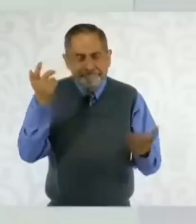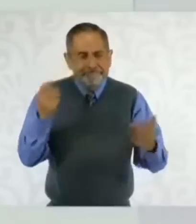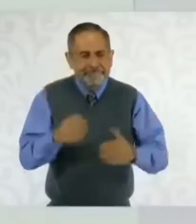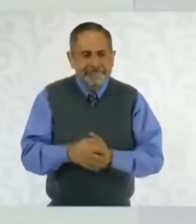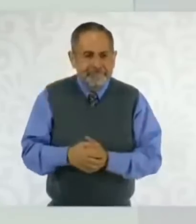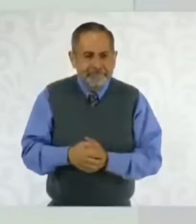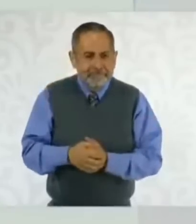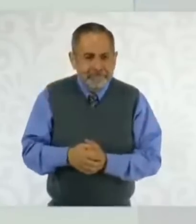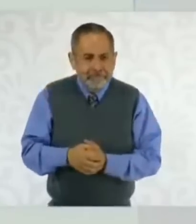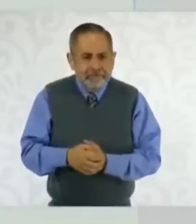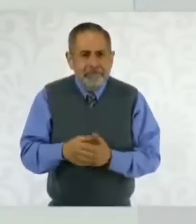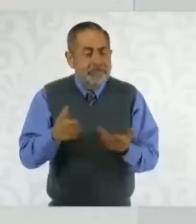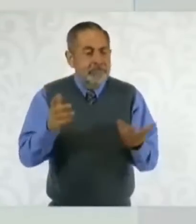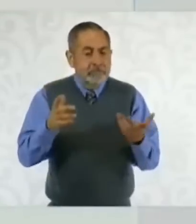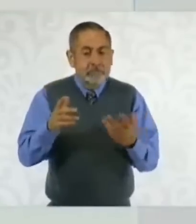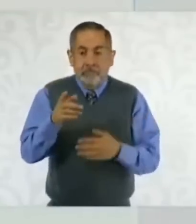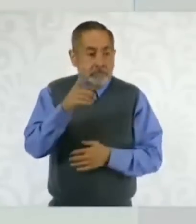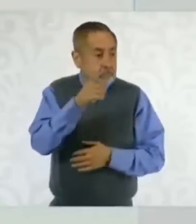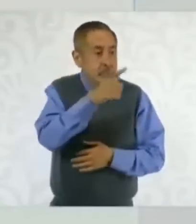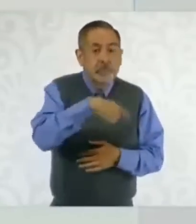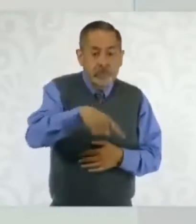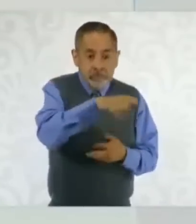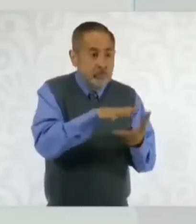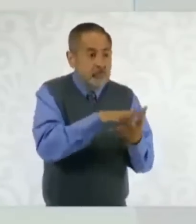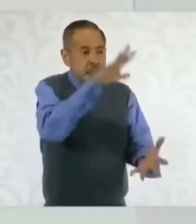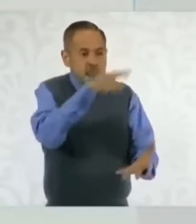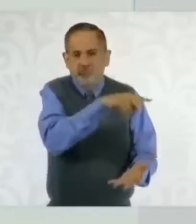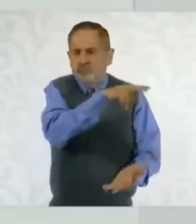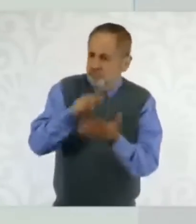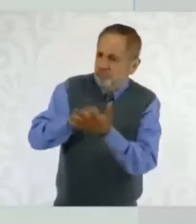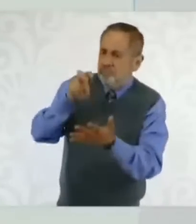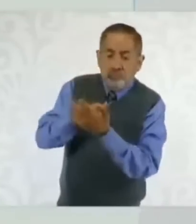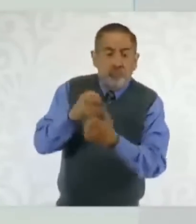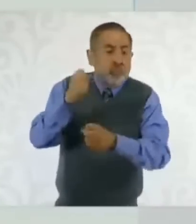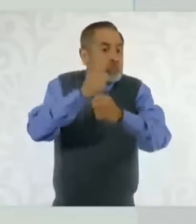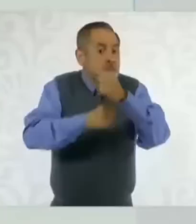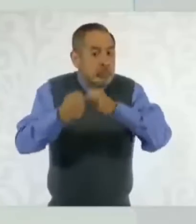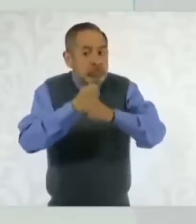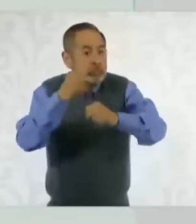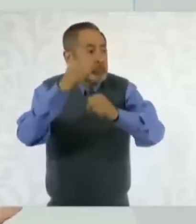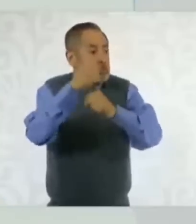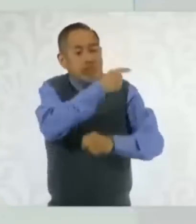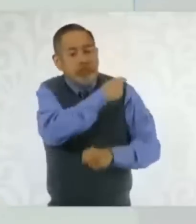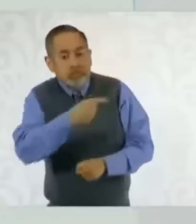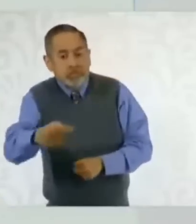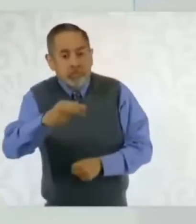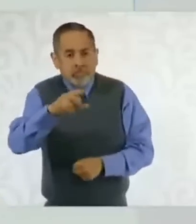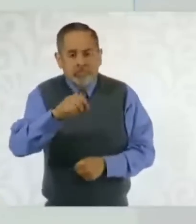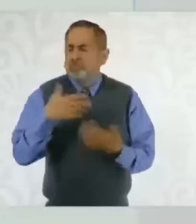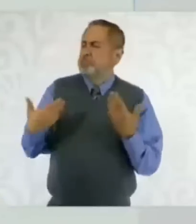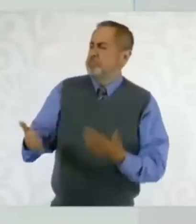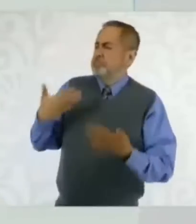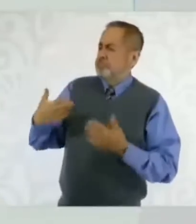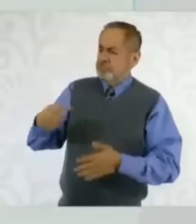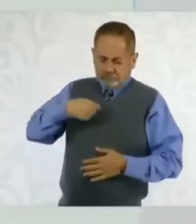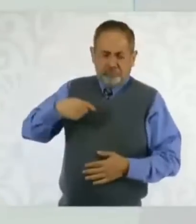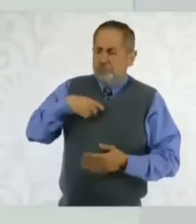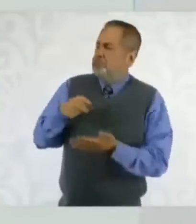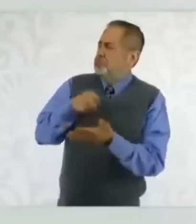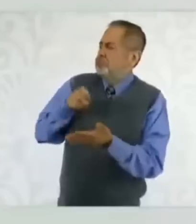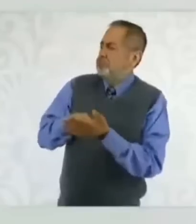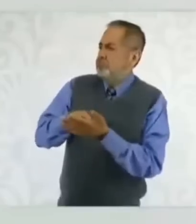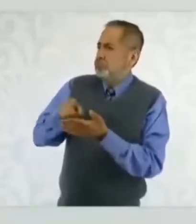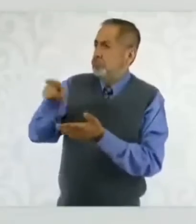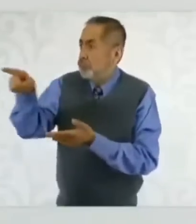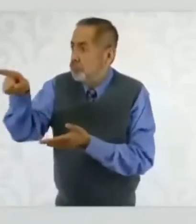claro, si ellos tuvieran mayoría para modificar la Constitución, como fue durante todo el periodo neoliberal, entonces no pasa nada.